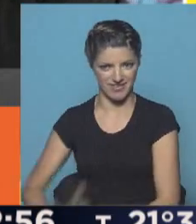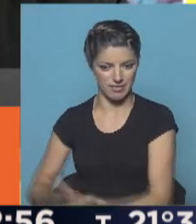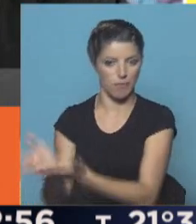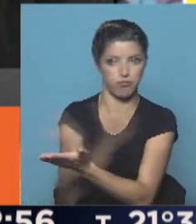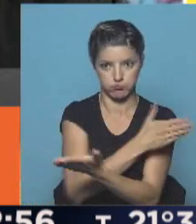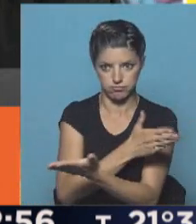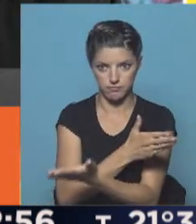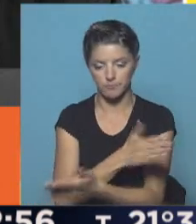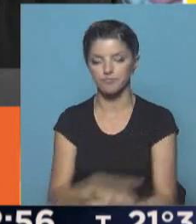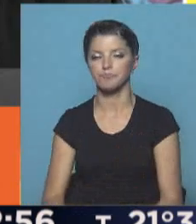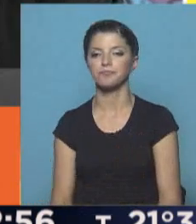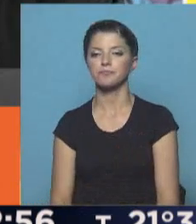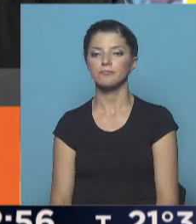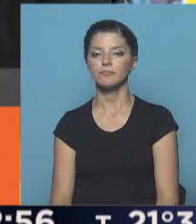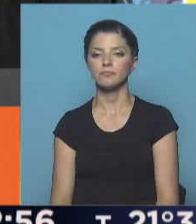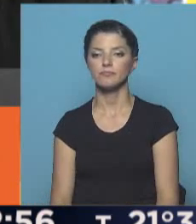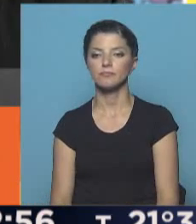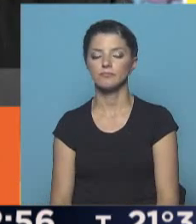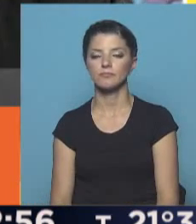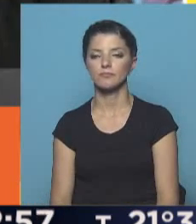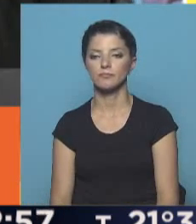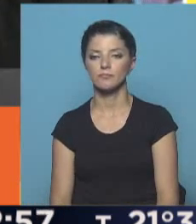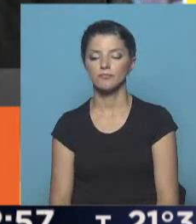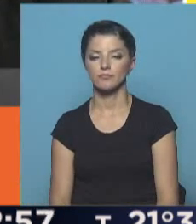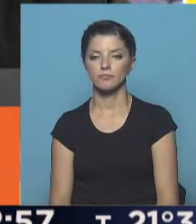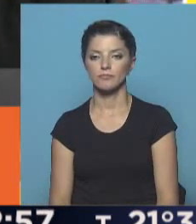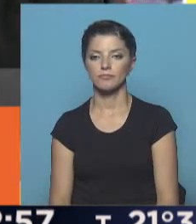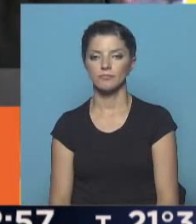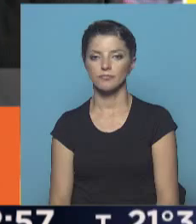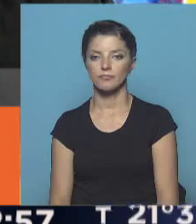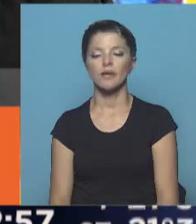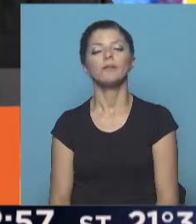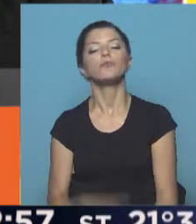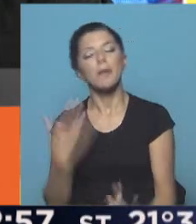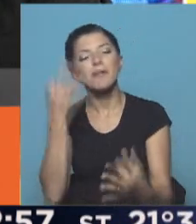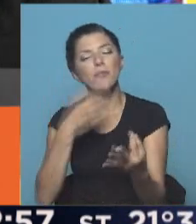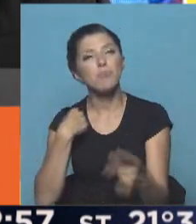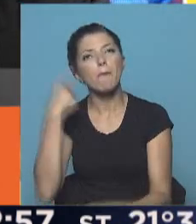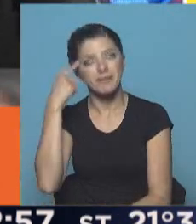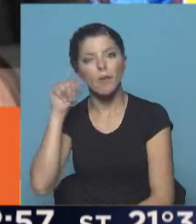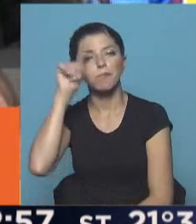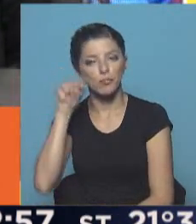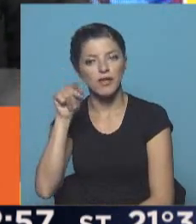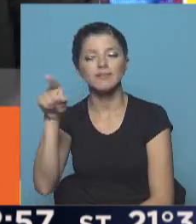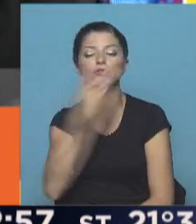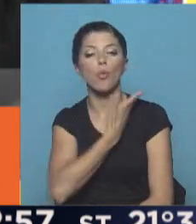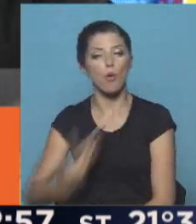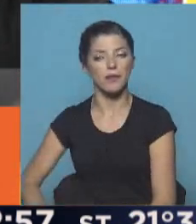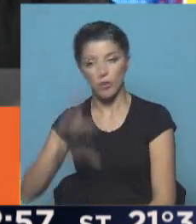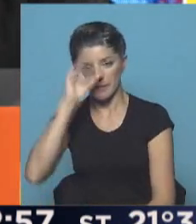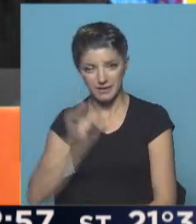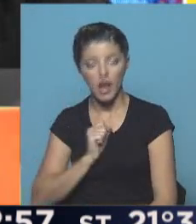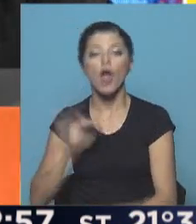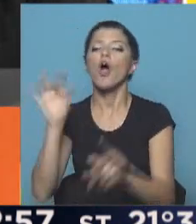de removerlo. No es en realidad la pregunta que hay que hacer si el gobierno es o no una dictadura, una pregunta al revés, si